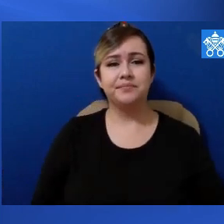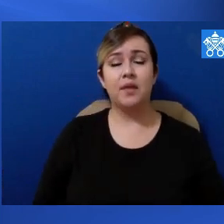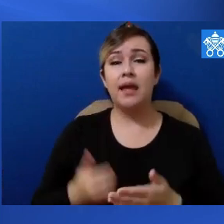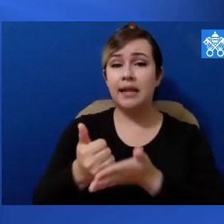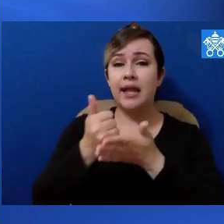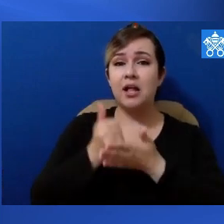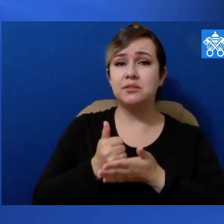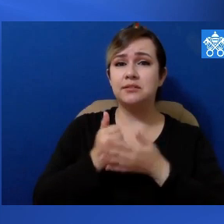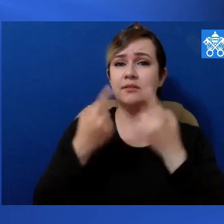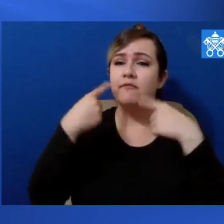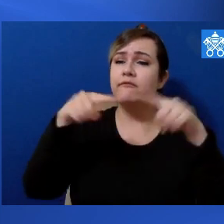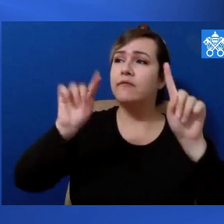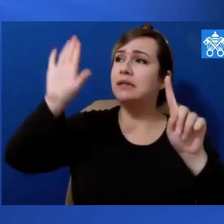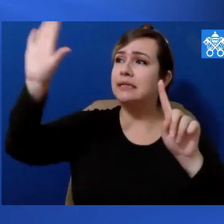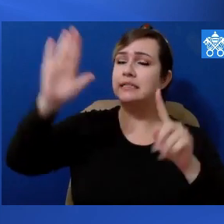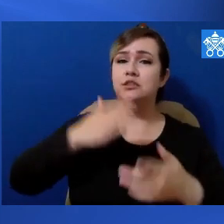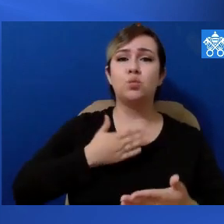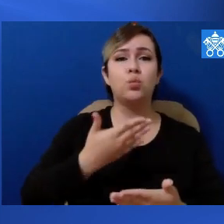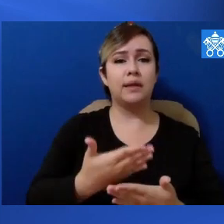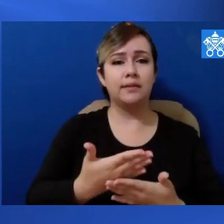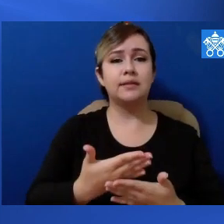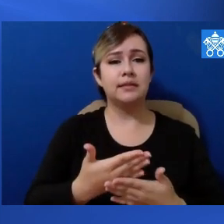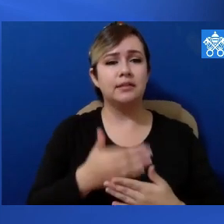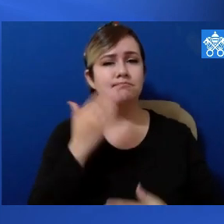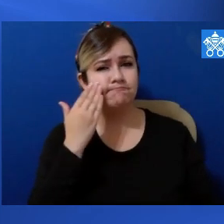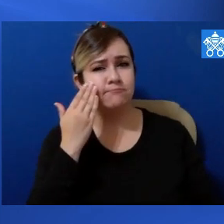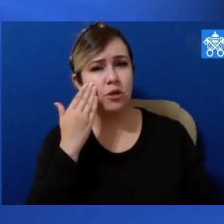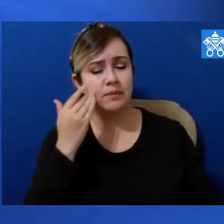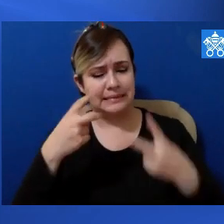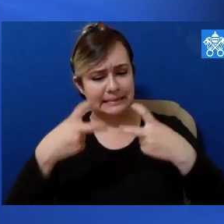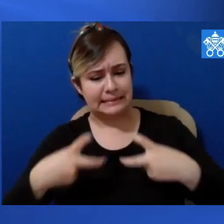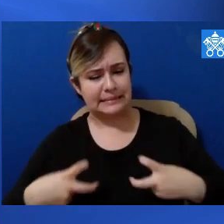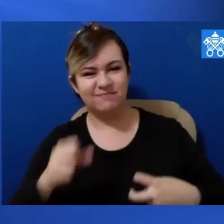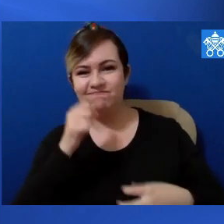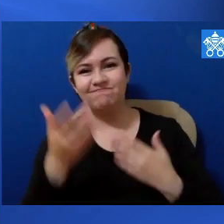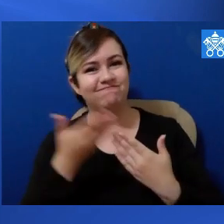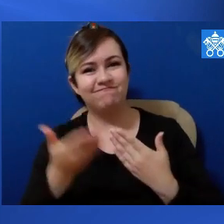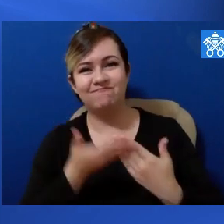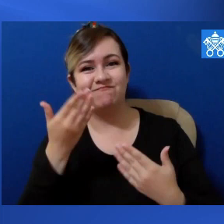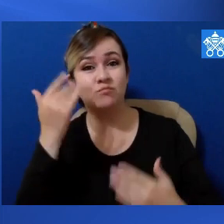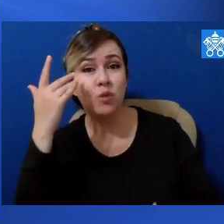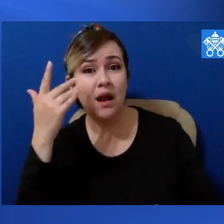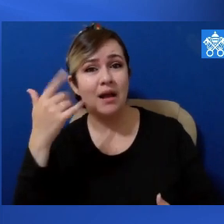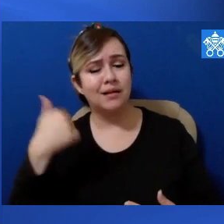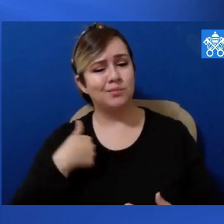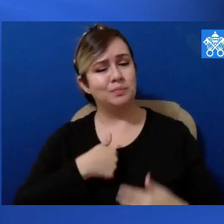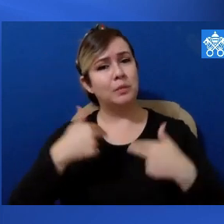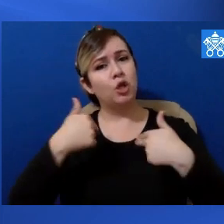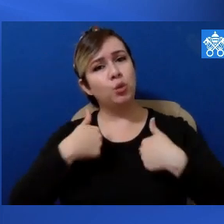su voluntad. Sabemos que discernir no es fácil, porque no somos máquinas que